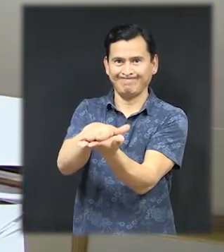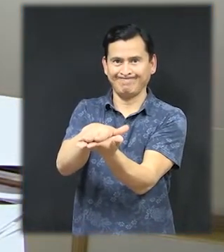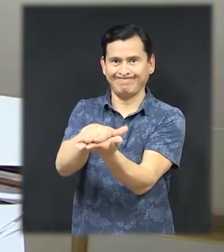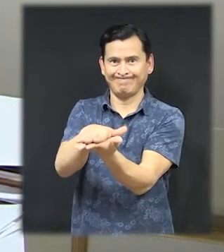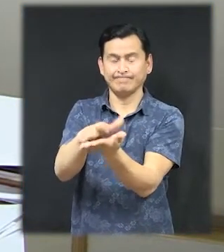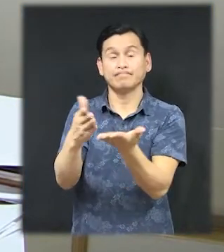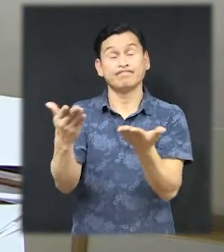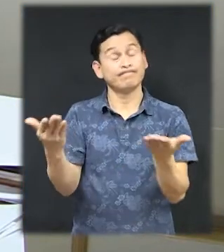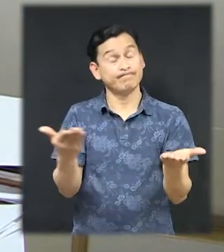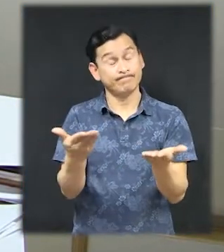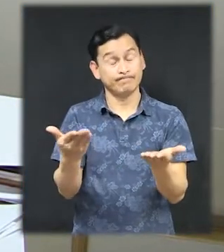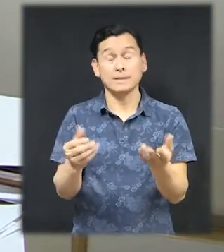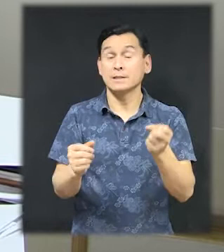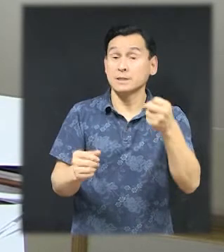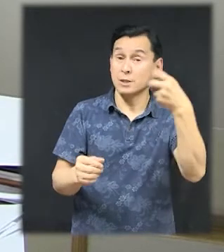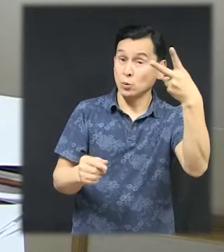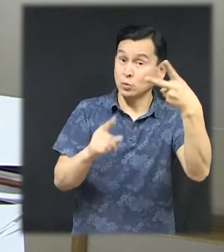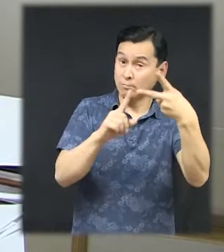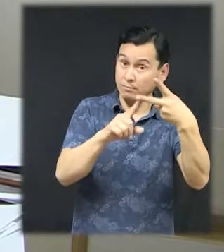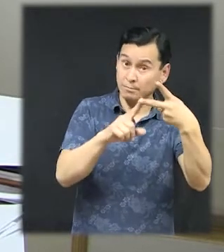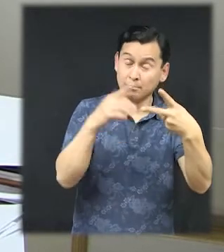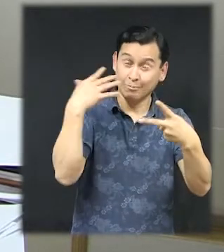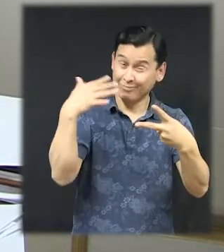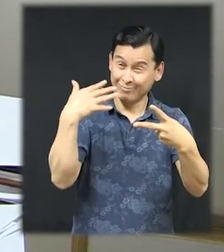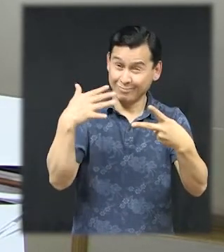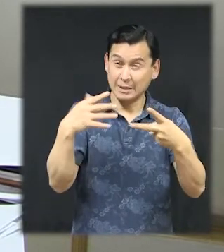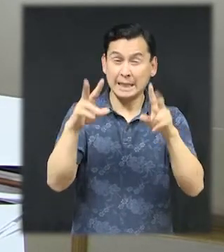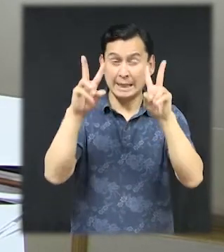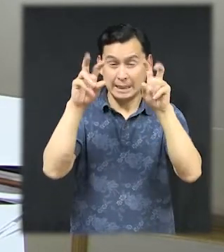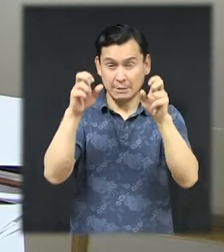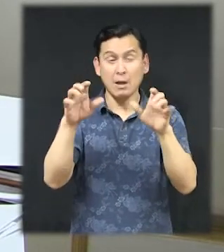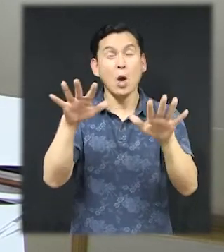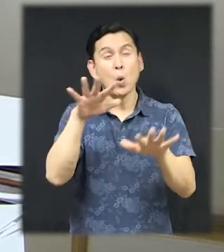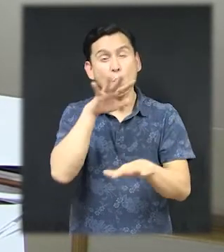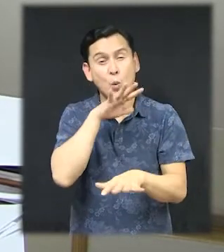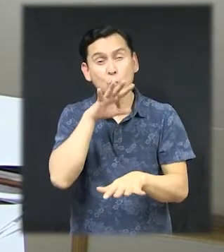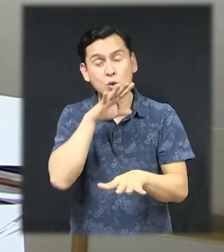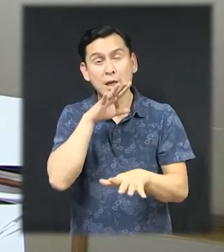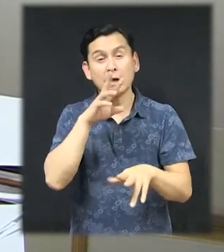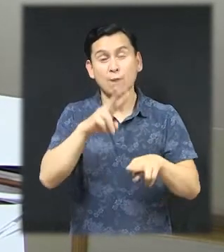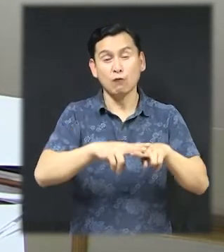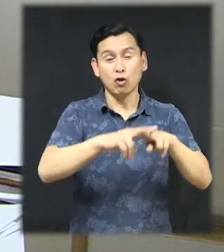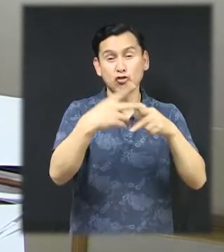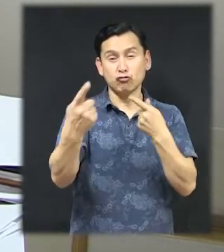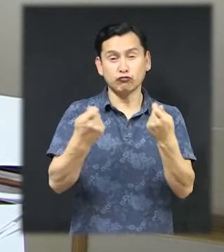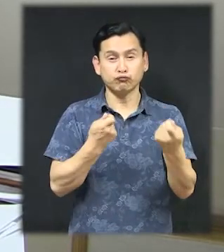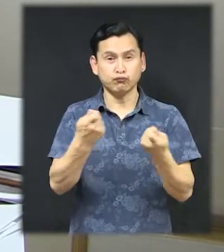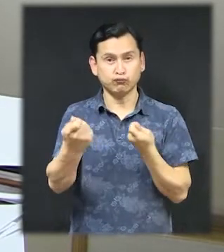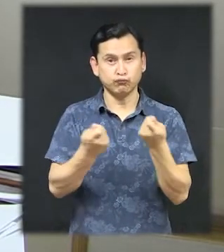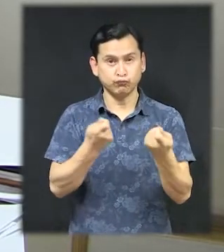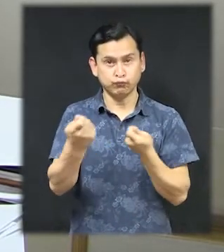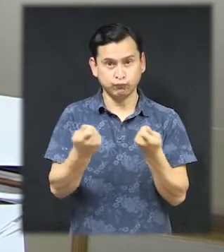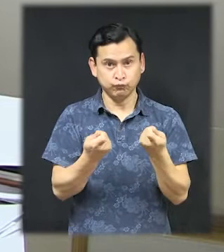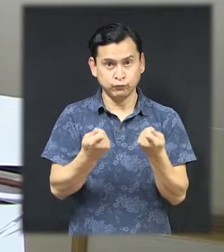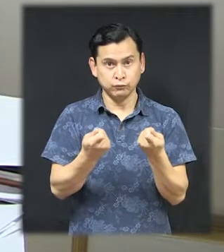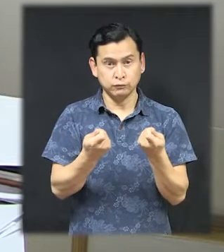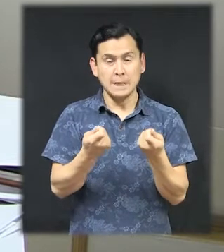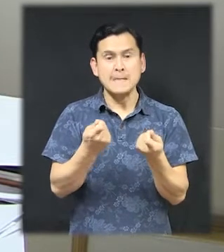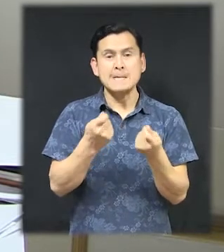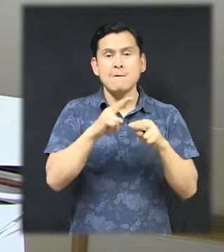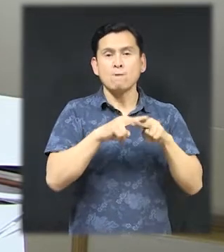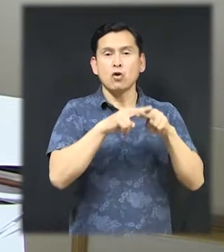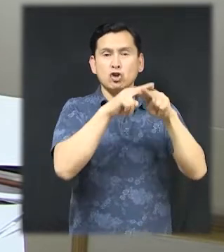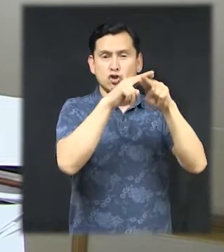El segundo ámbito importante de la gestión hospitalaria tiene que ver con la utilización de los recursos